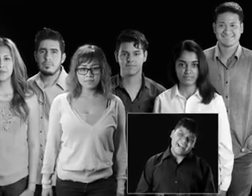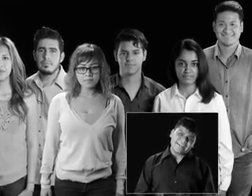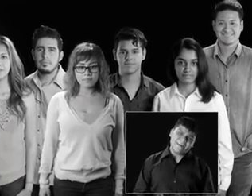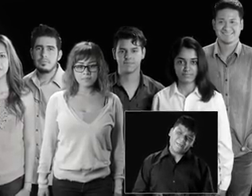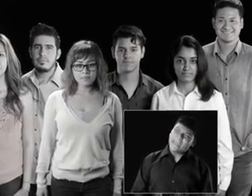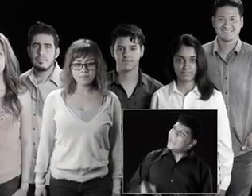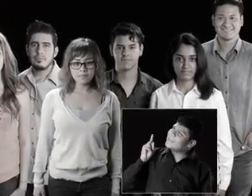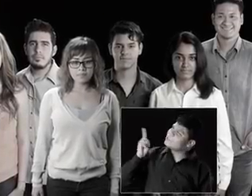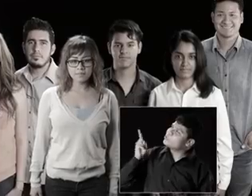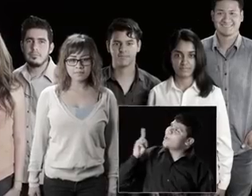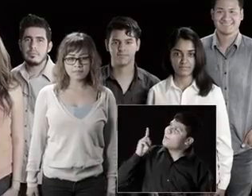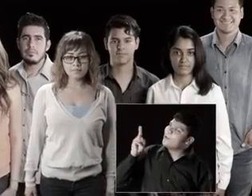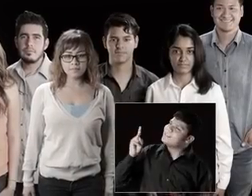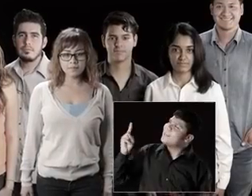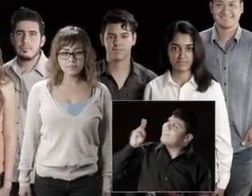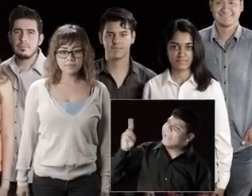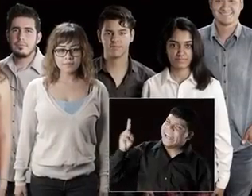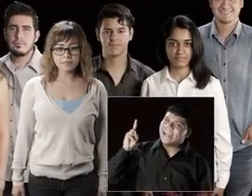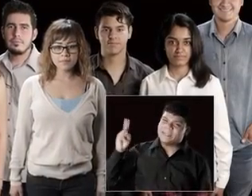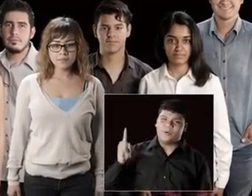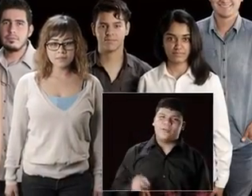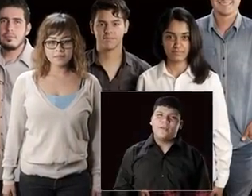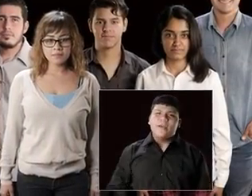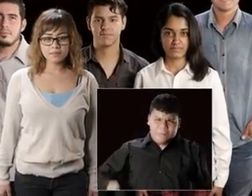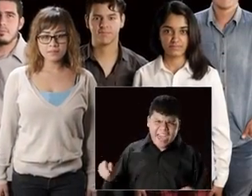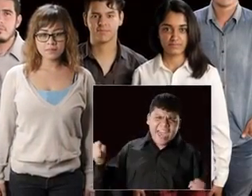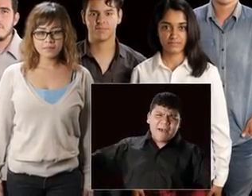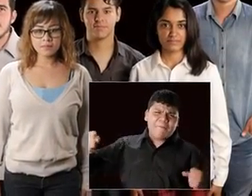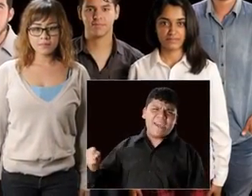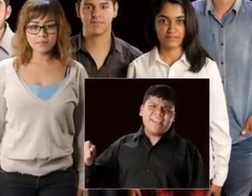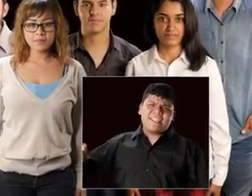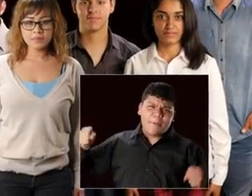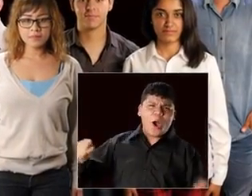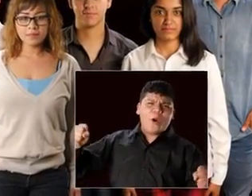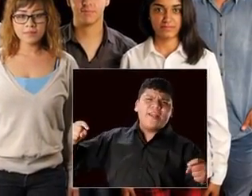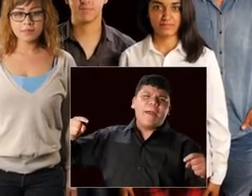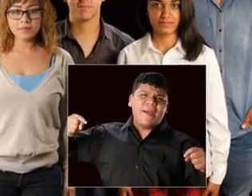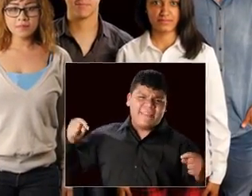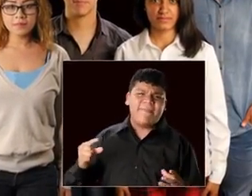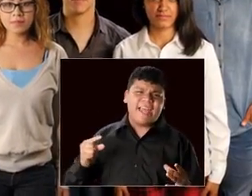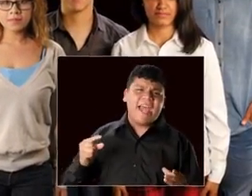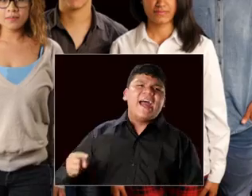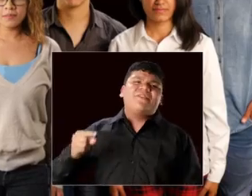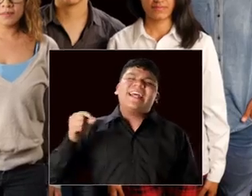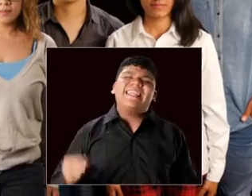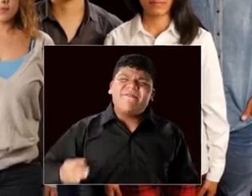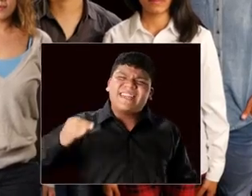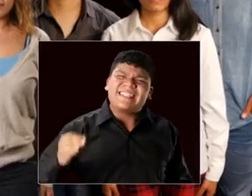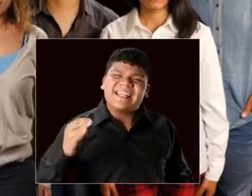¿Saben qué, raza? Estos cabrones tienen razón. ¡Viva el pinche Bronco Independiente!